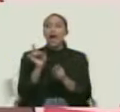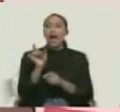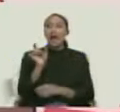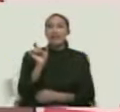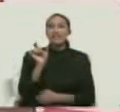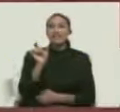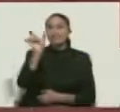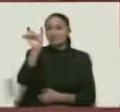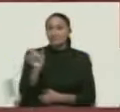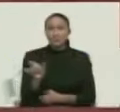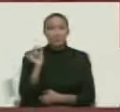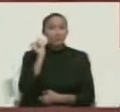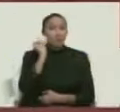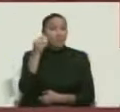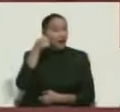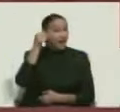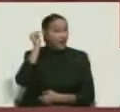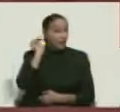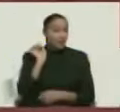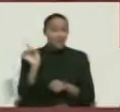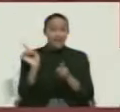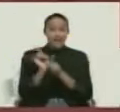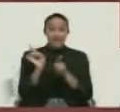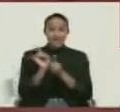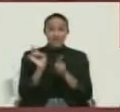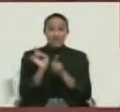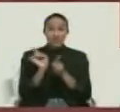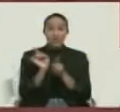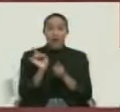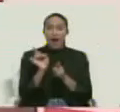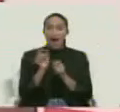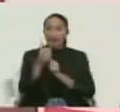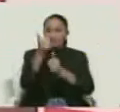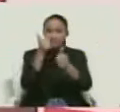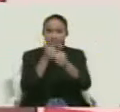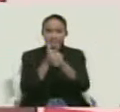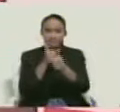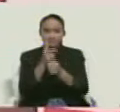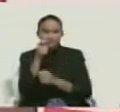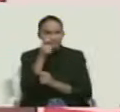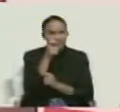decimos. La 99 no era la superagente 86, la 99.